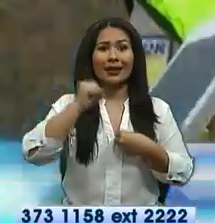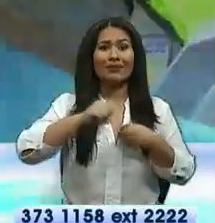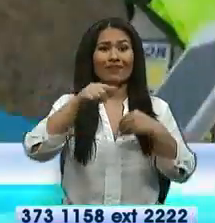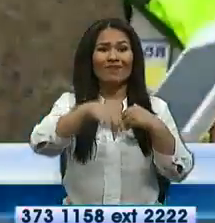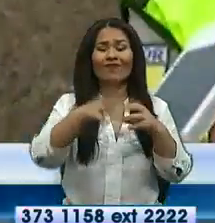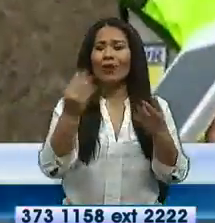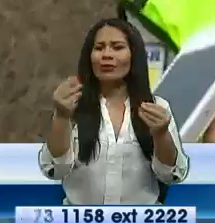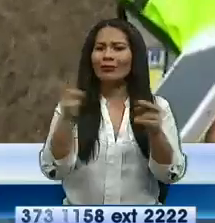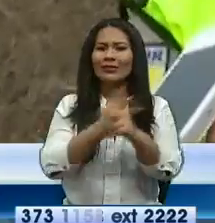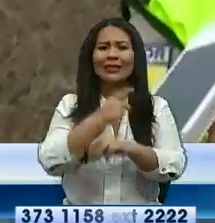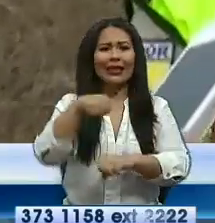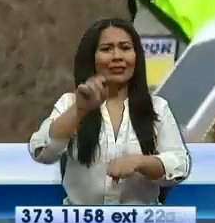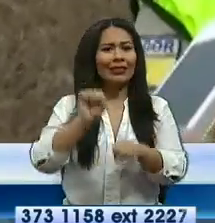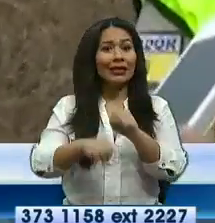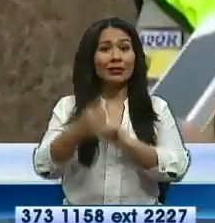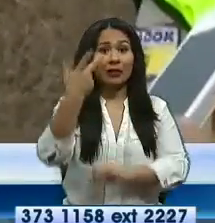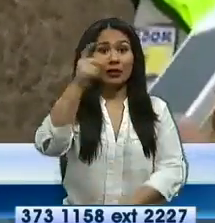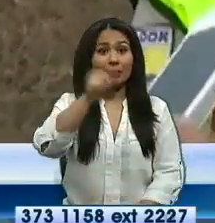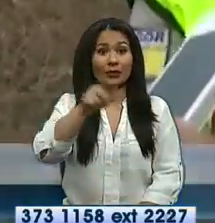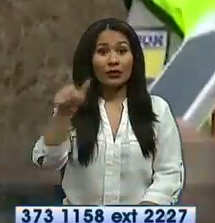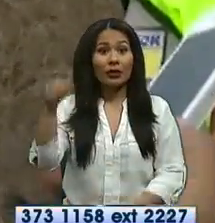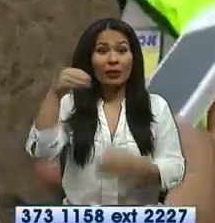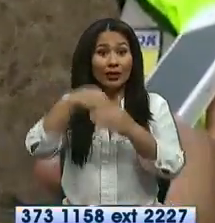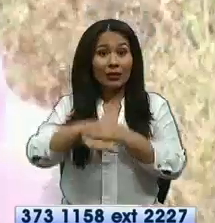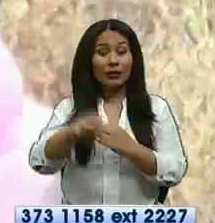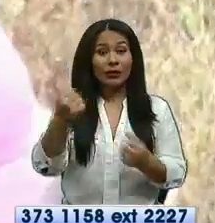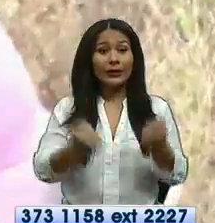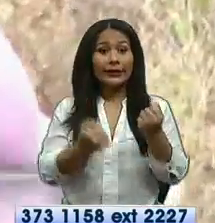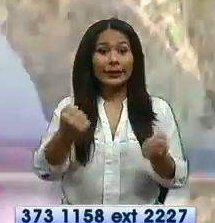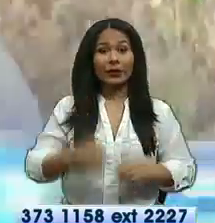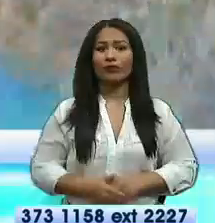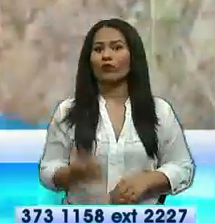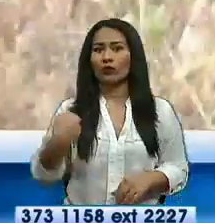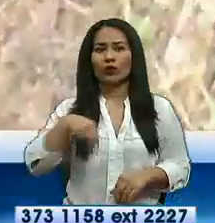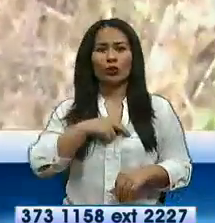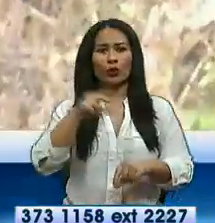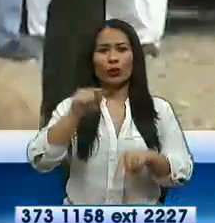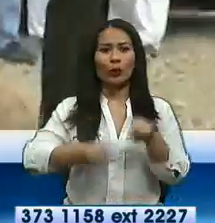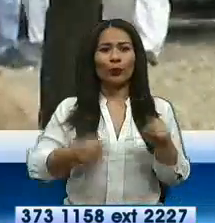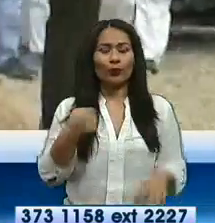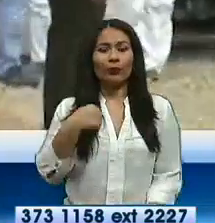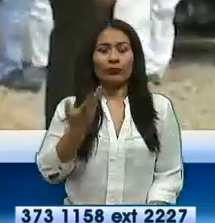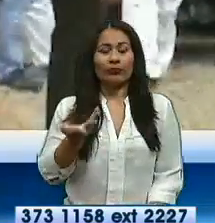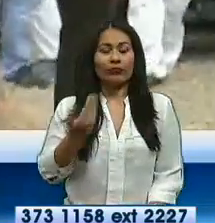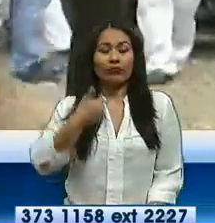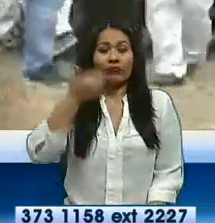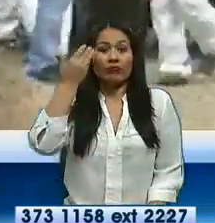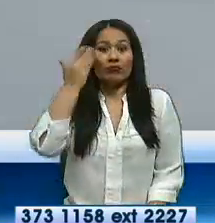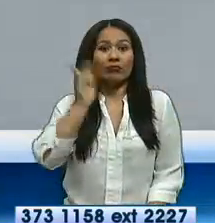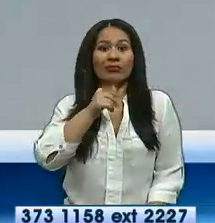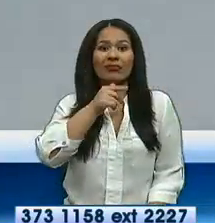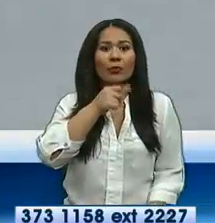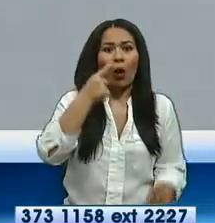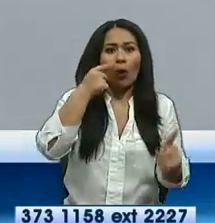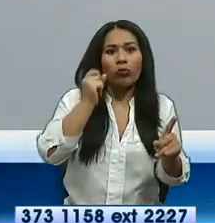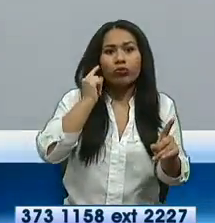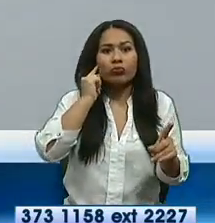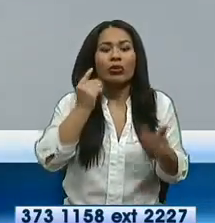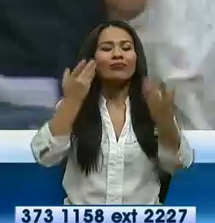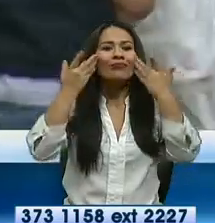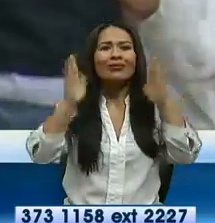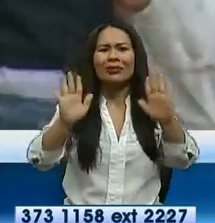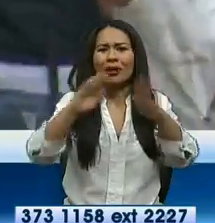tres personas al interior. Todavía no podríamos informarse si se trata de hombres,